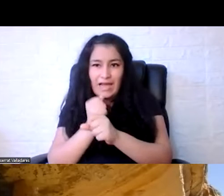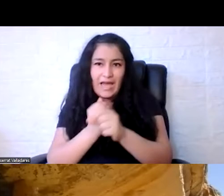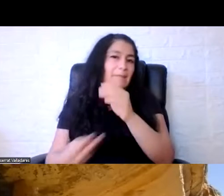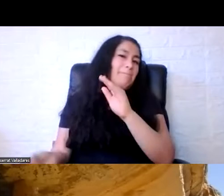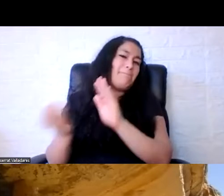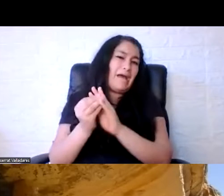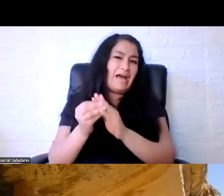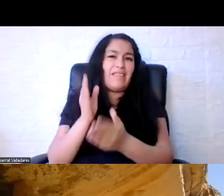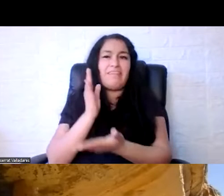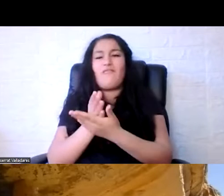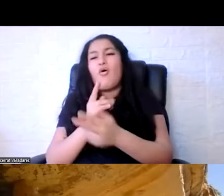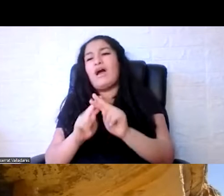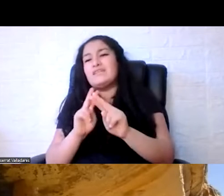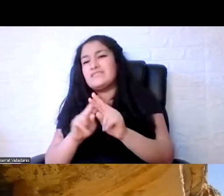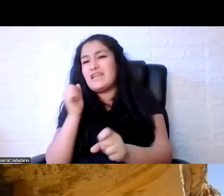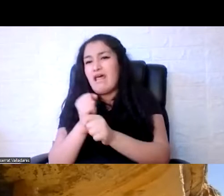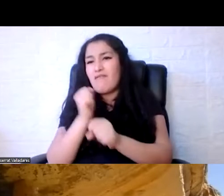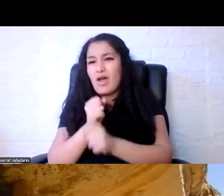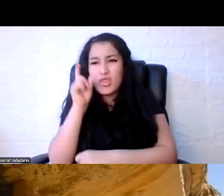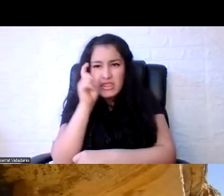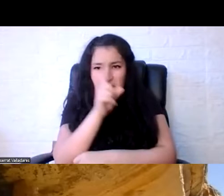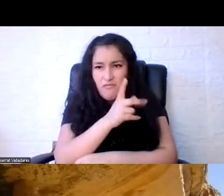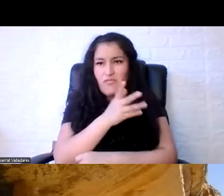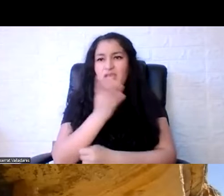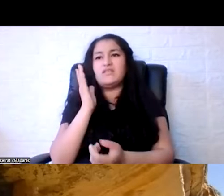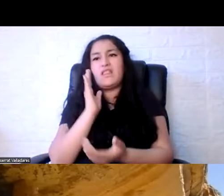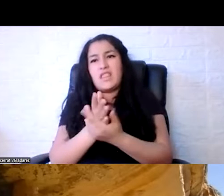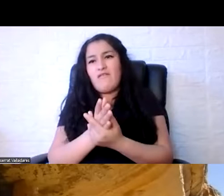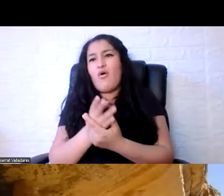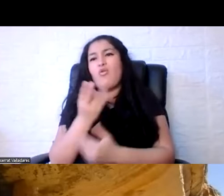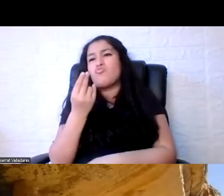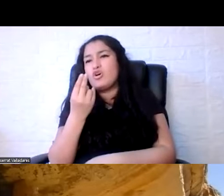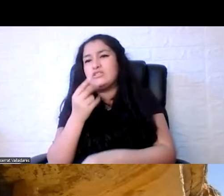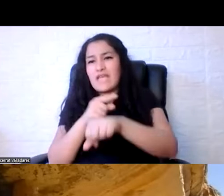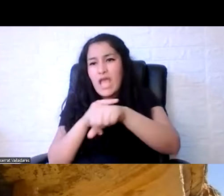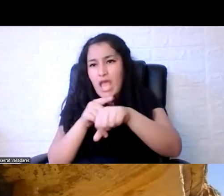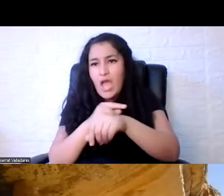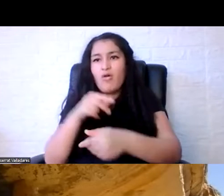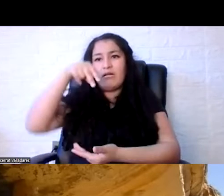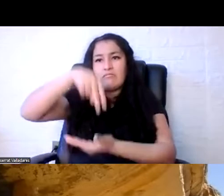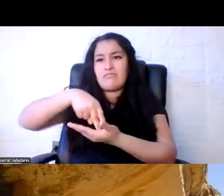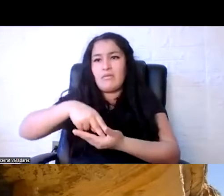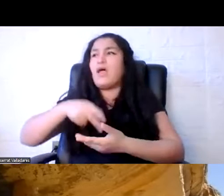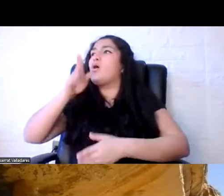el tránsito en un alto, ¿no? 8 o 12 horas ahí parado, dirigiendo el tránsito.